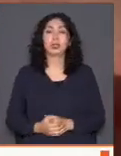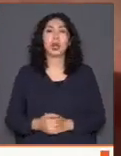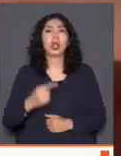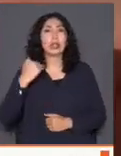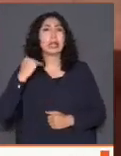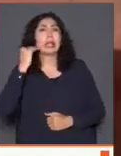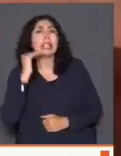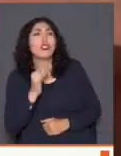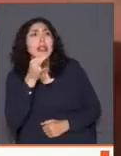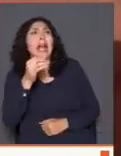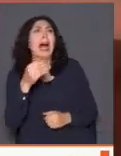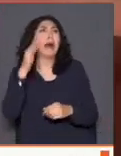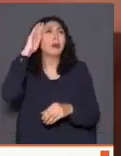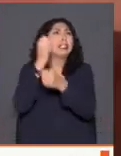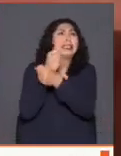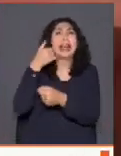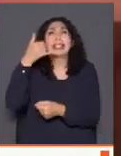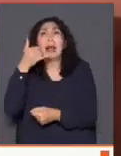sí, tranquilo.